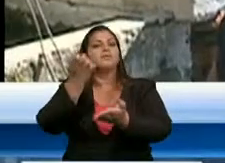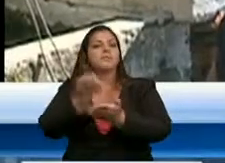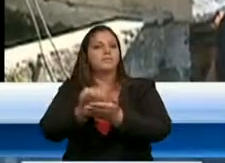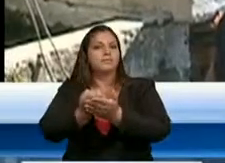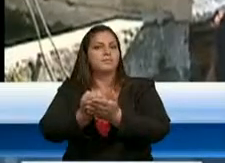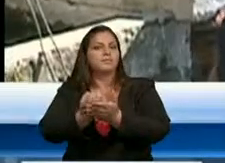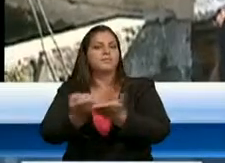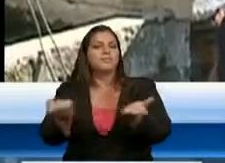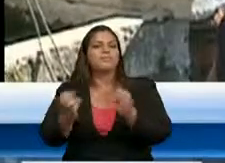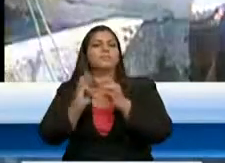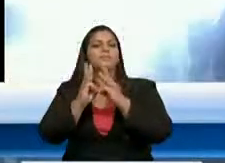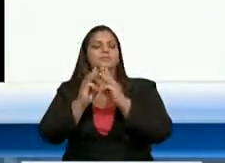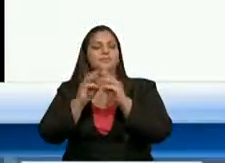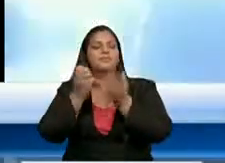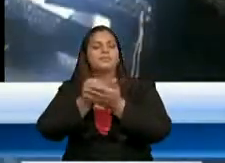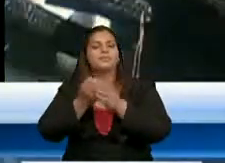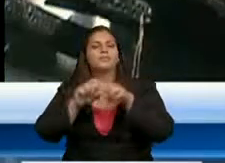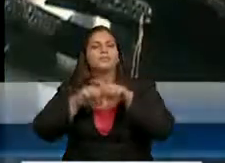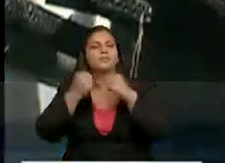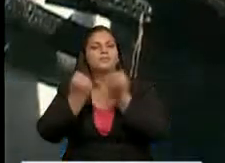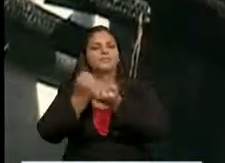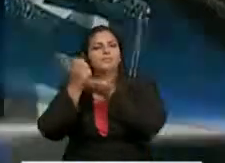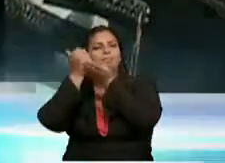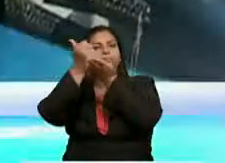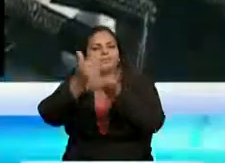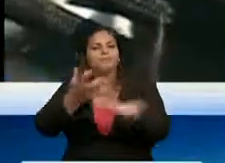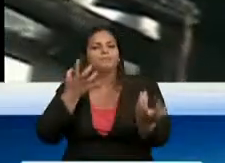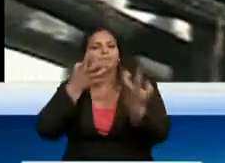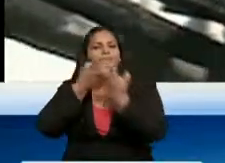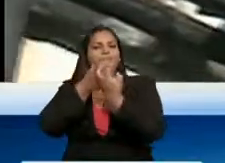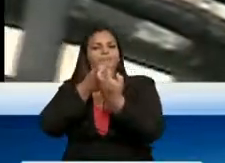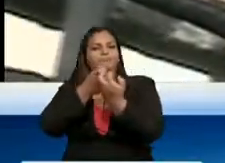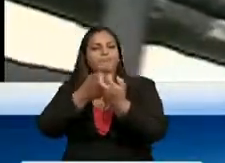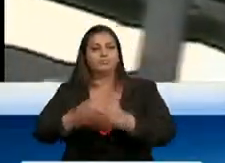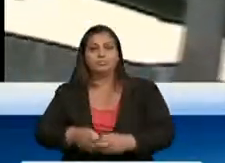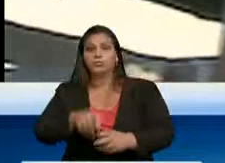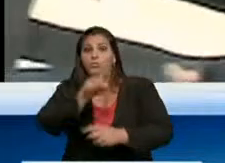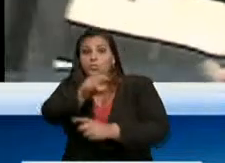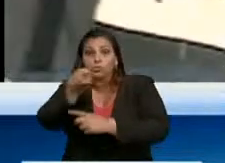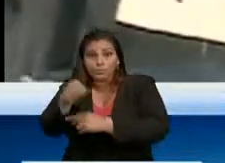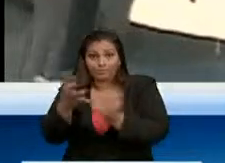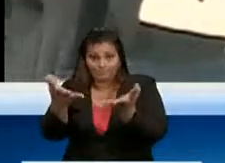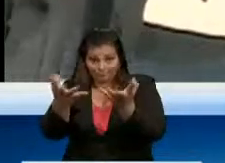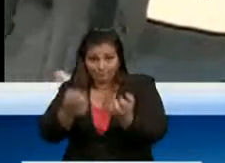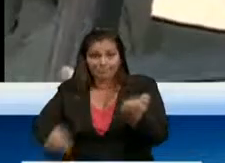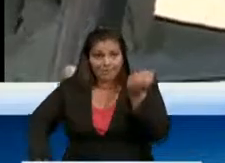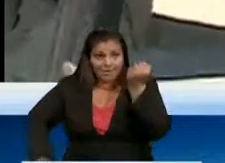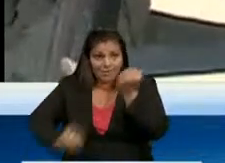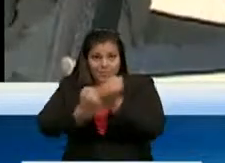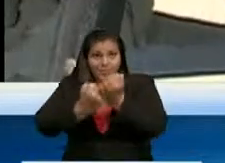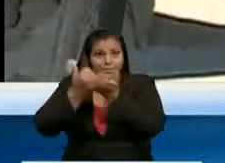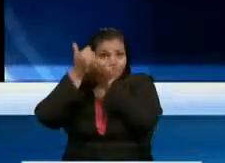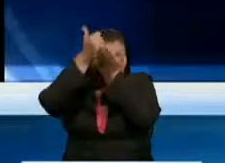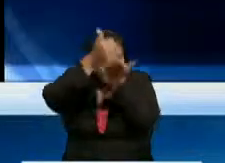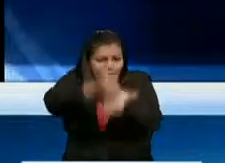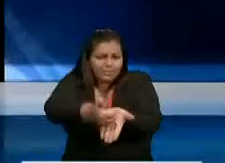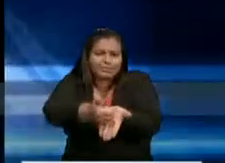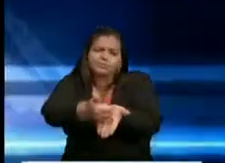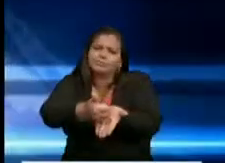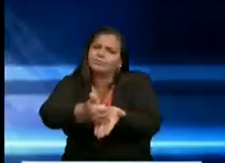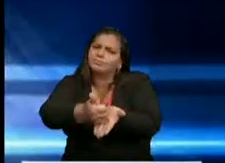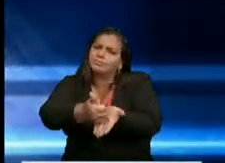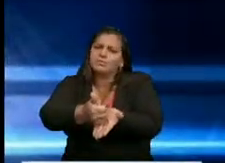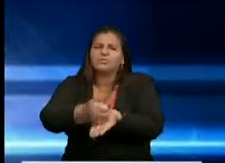haya una ayuda conjunta. Pero aún falta más ayuda. Y si usted, amigo televidente, quiere ser parte activa de esta causa, no dude